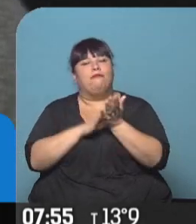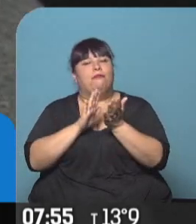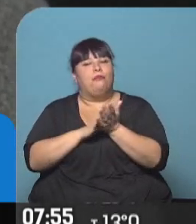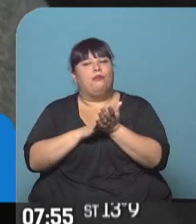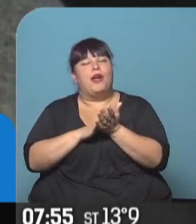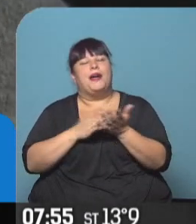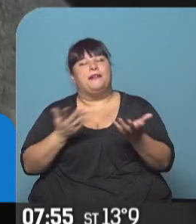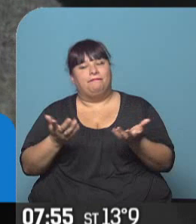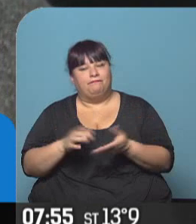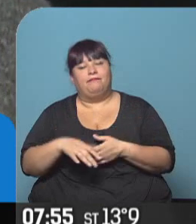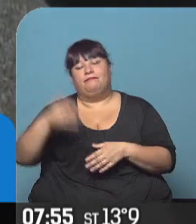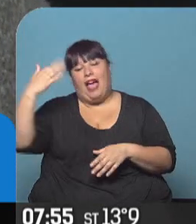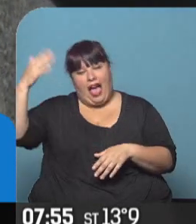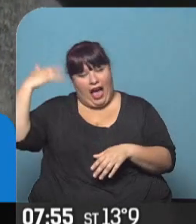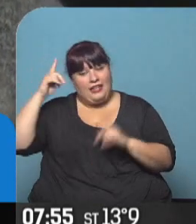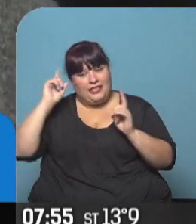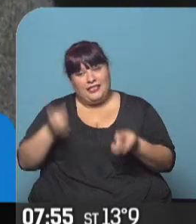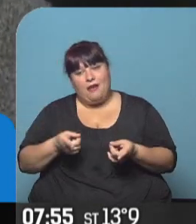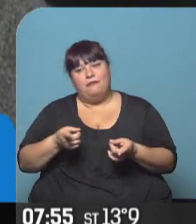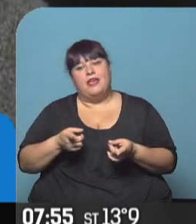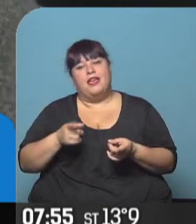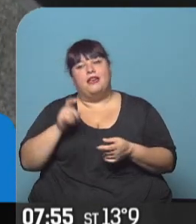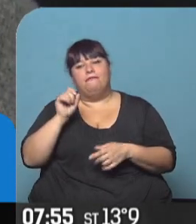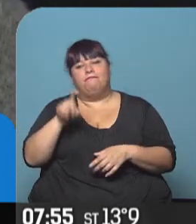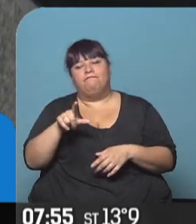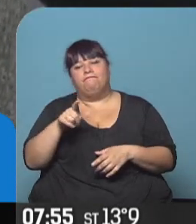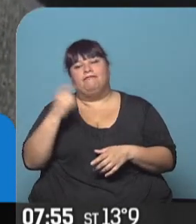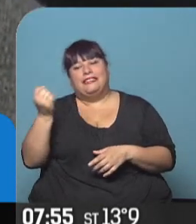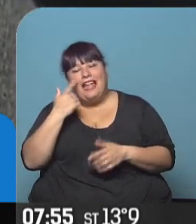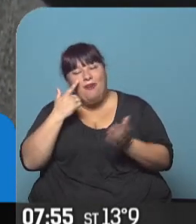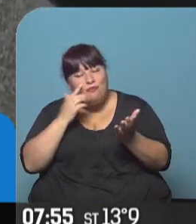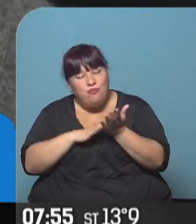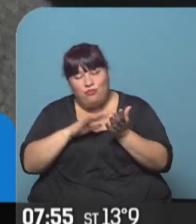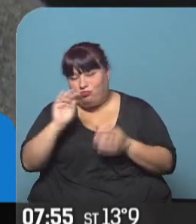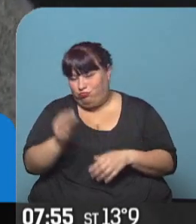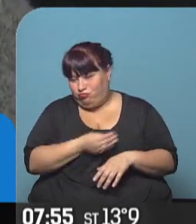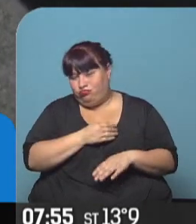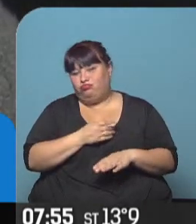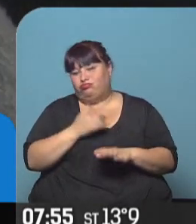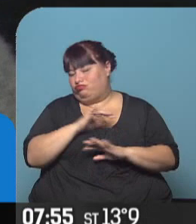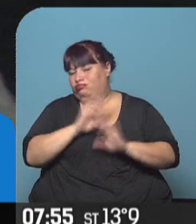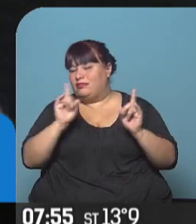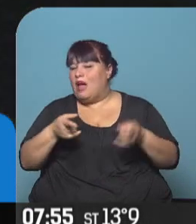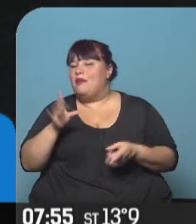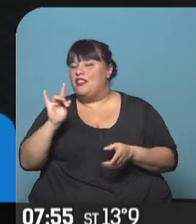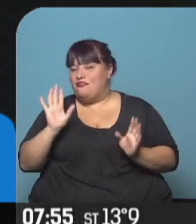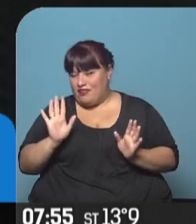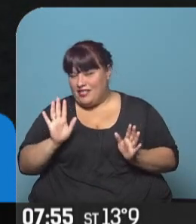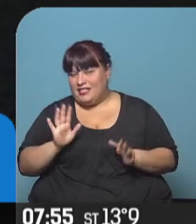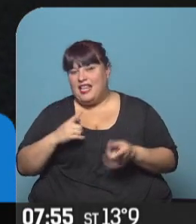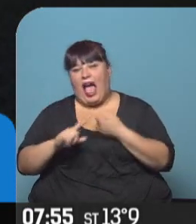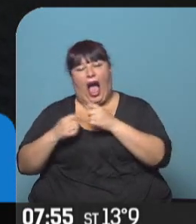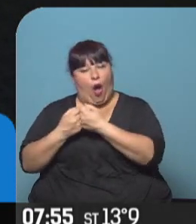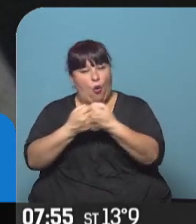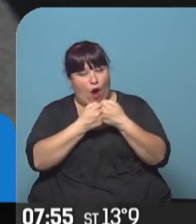que a en algún momento ha tenido un su intento pero que ha mostrado que también es difícil no ponernos de acuerdo